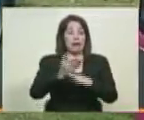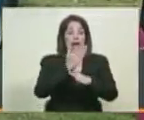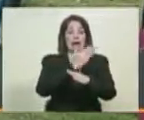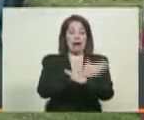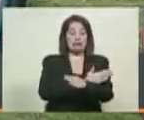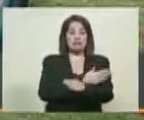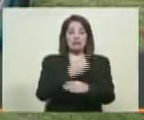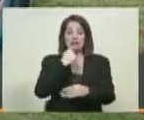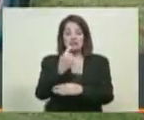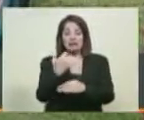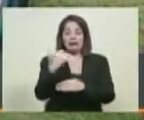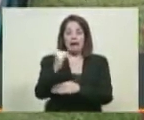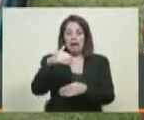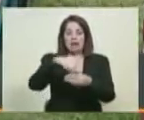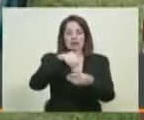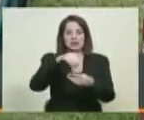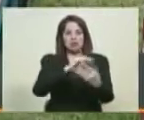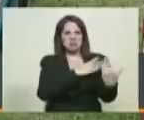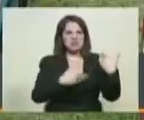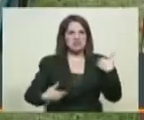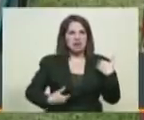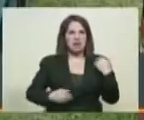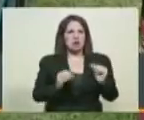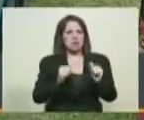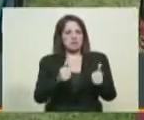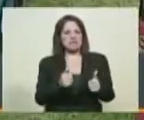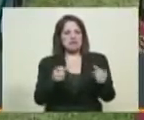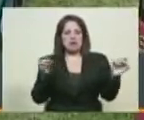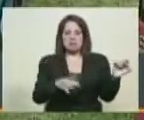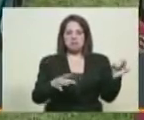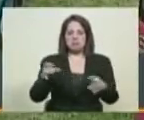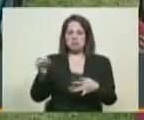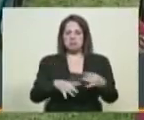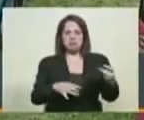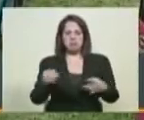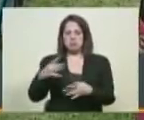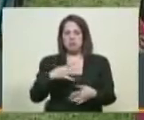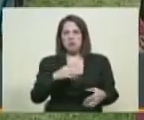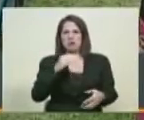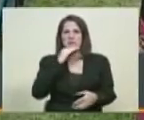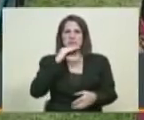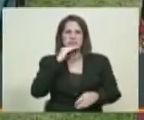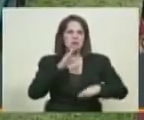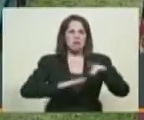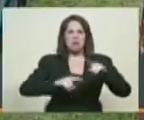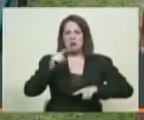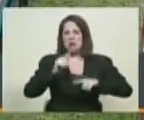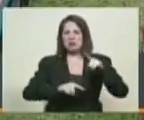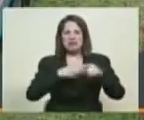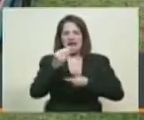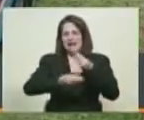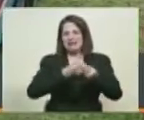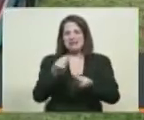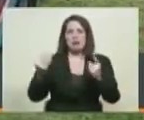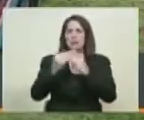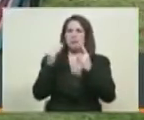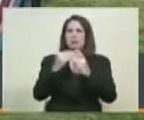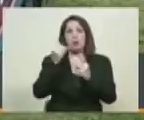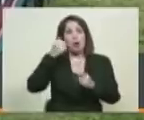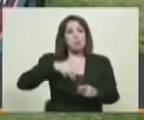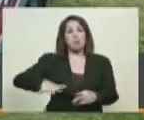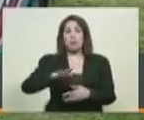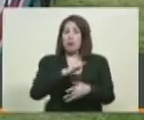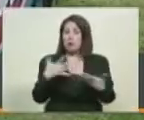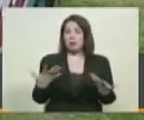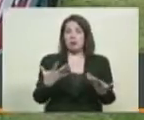presidenciales, bueno, se concentró para hacerle daño, para molestar al pueblo, para confundir al pueblo. Bien bonitas las unidades, tengo